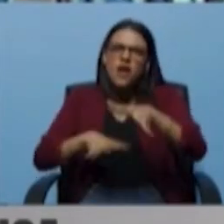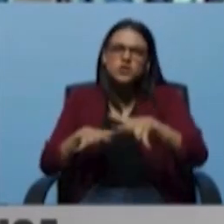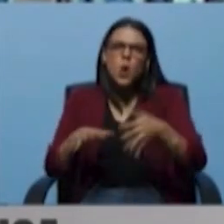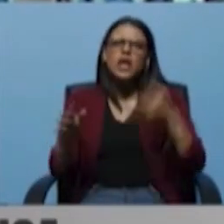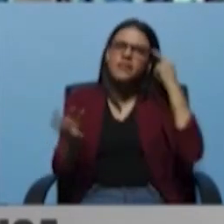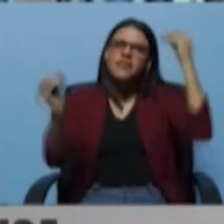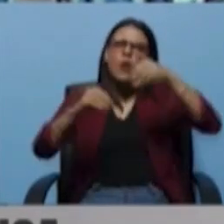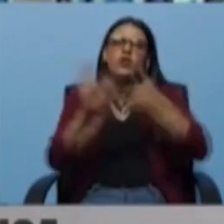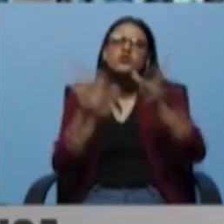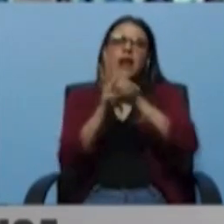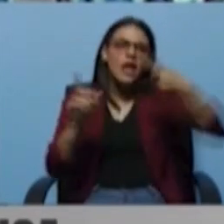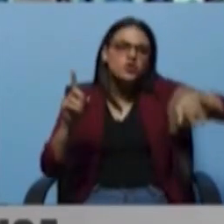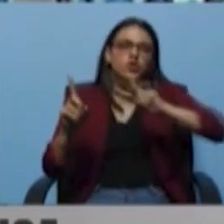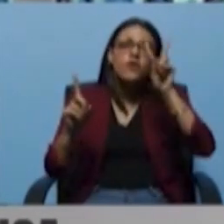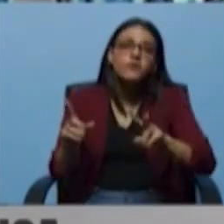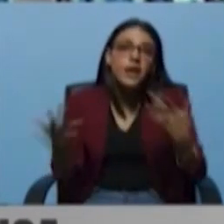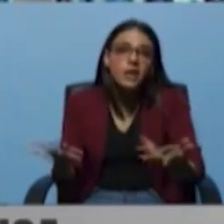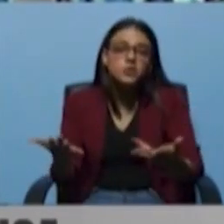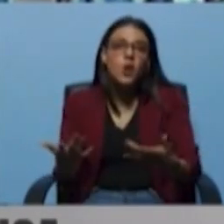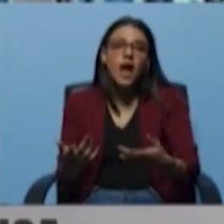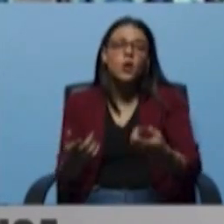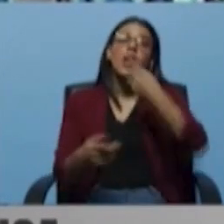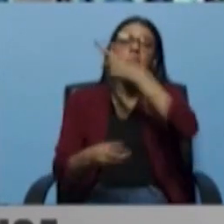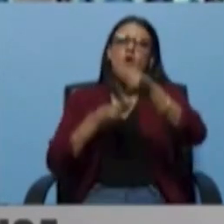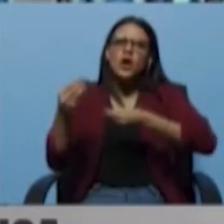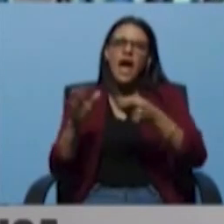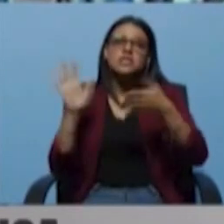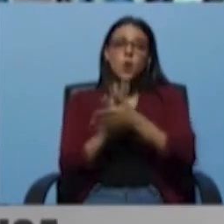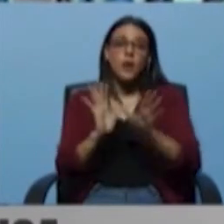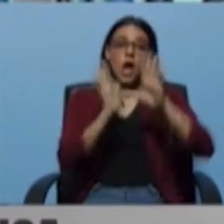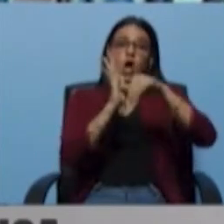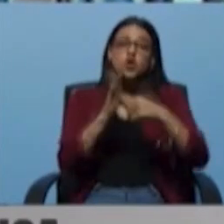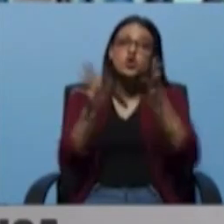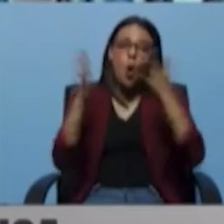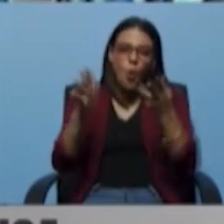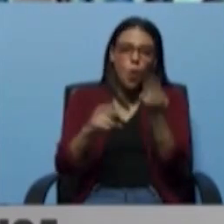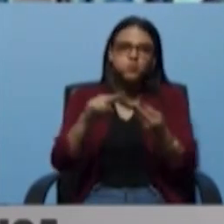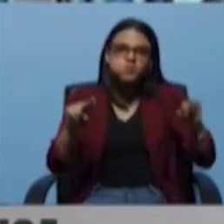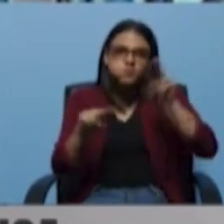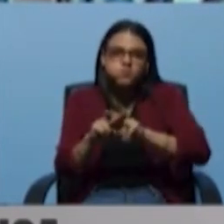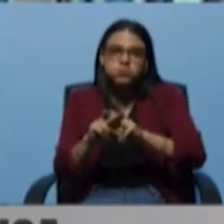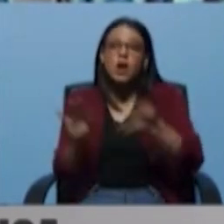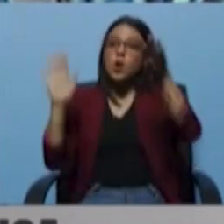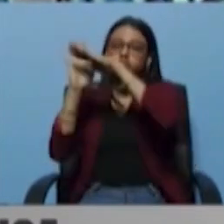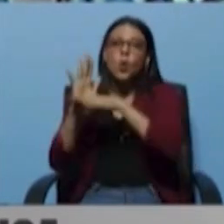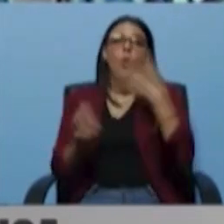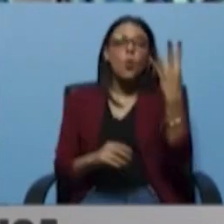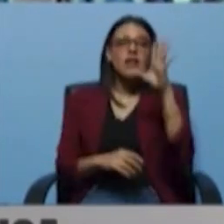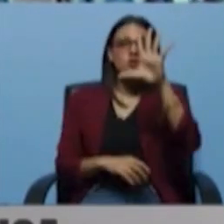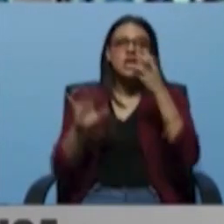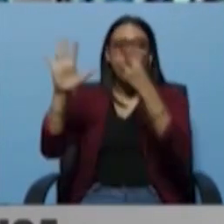la legislación venezolana. Los delitos en este caso son robo agravado, artículo 458 del